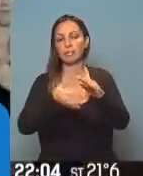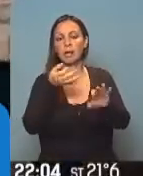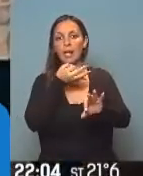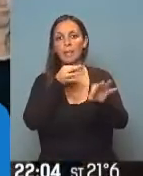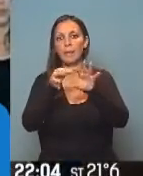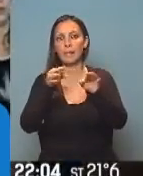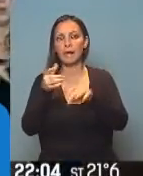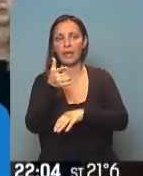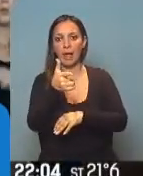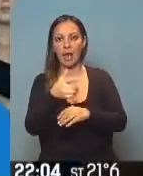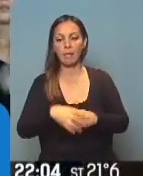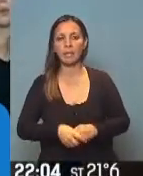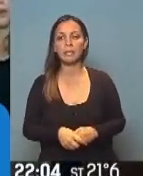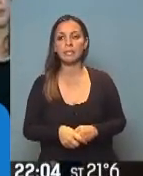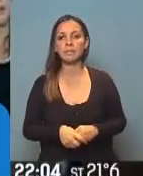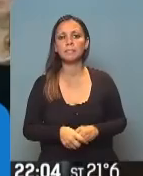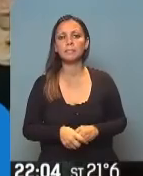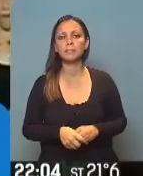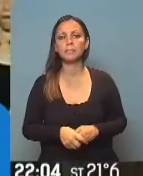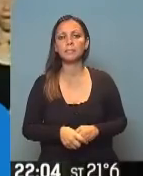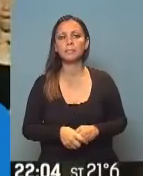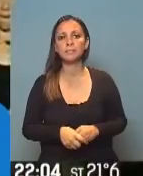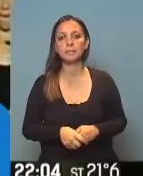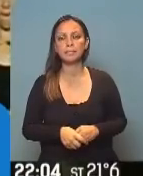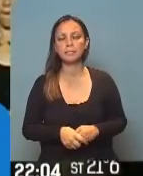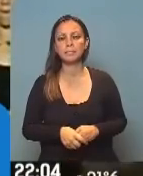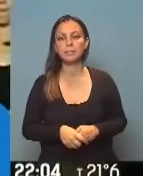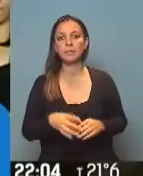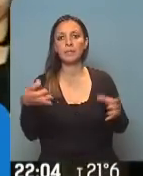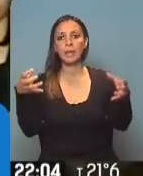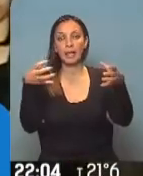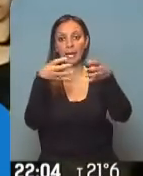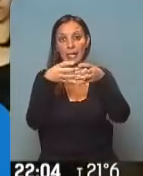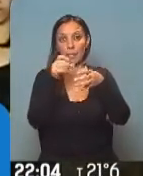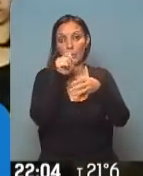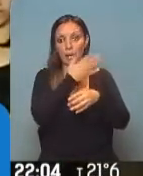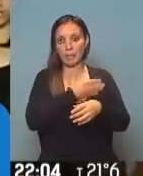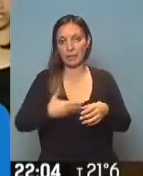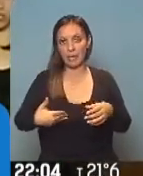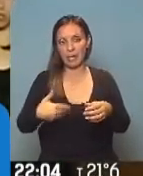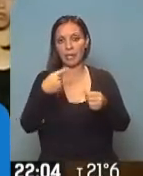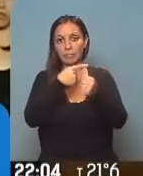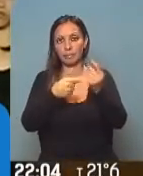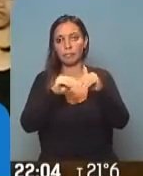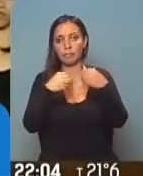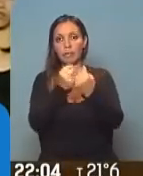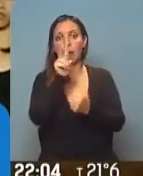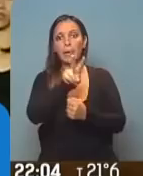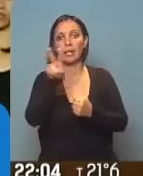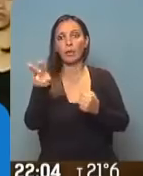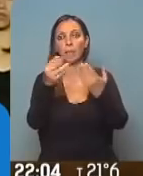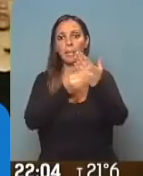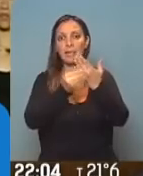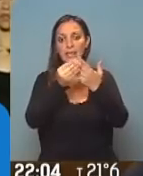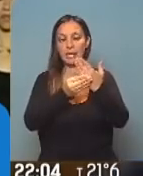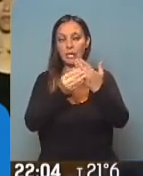La población quiere paz y prosperidad. El gabinete de Bolsonaro estará conformado por 22 ministerios con un